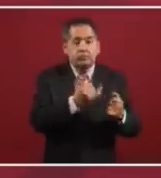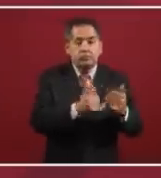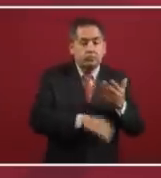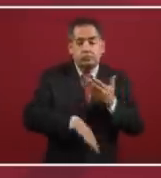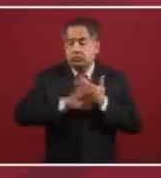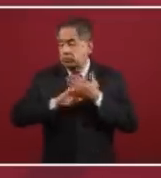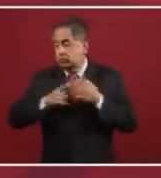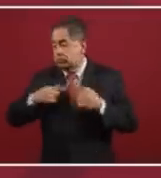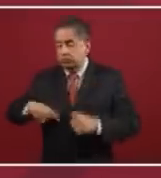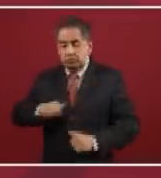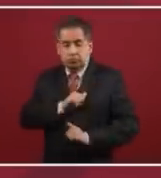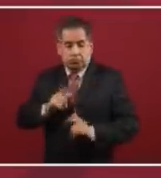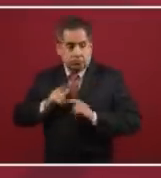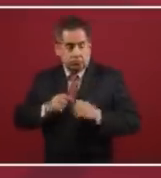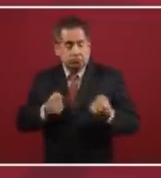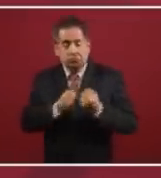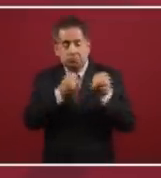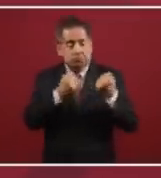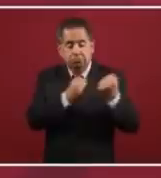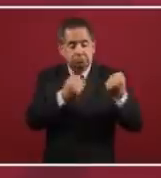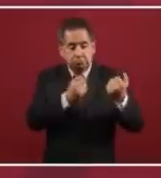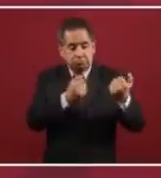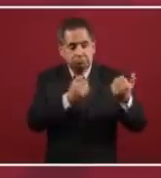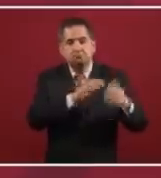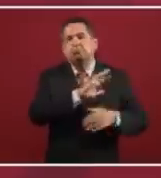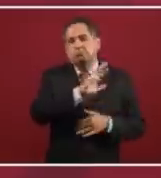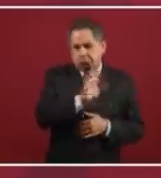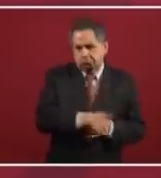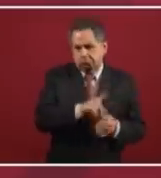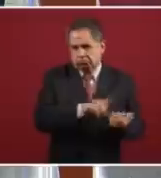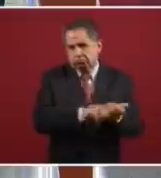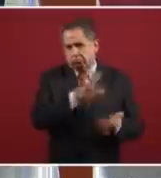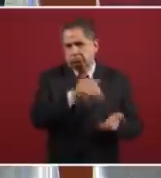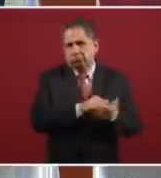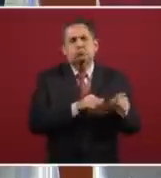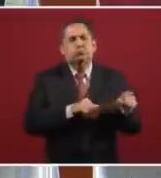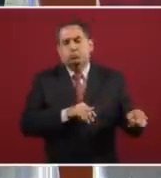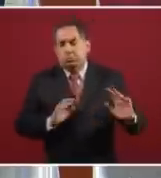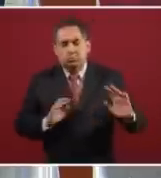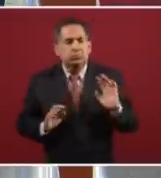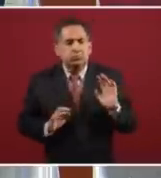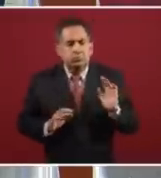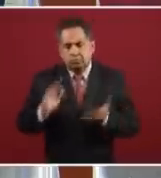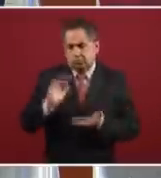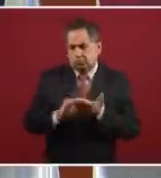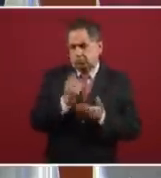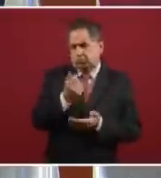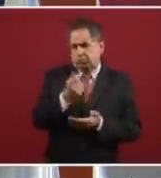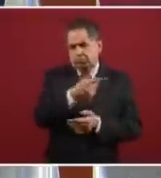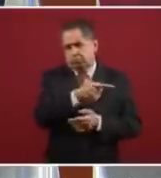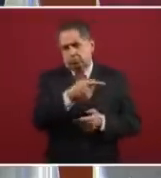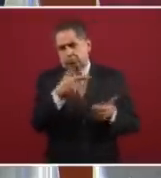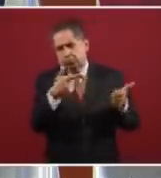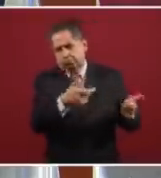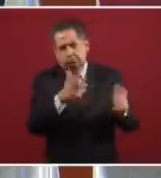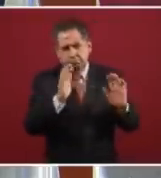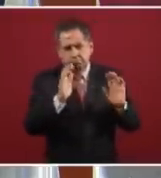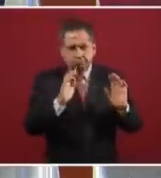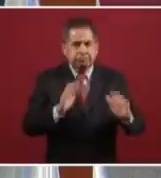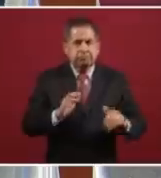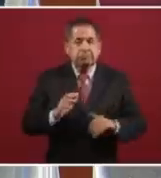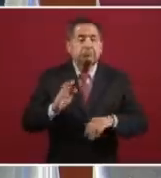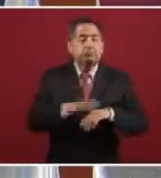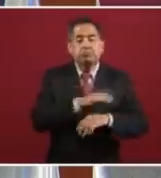federales. Ese es el número reducido de fallecidos sobre esto, considerando